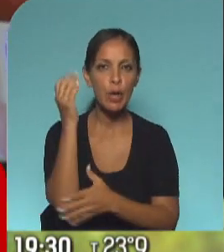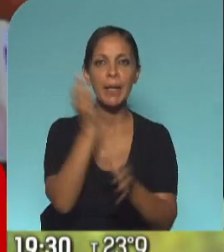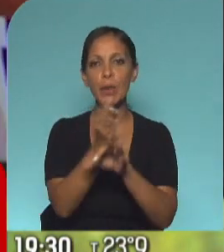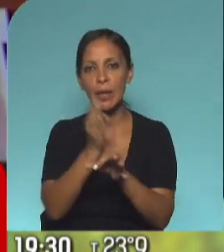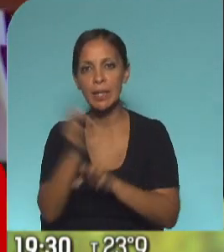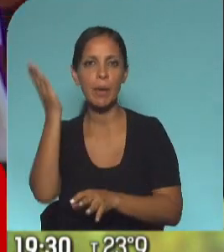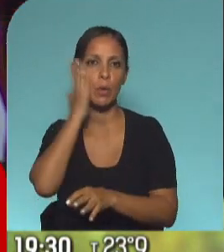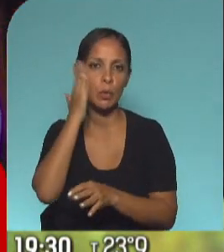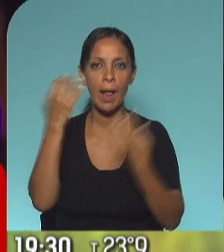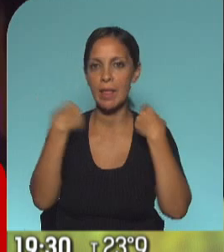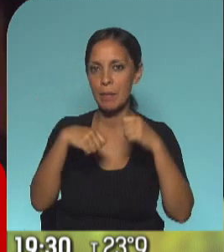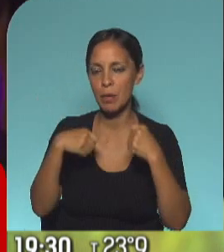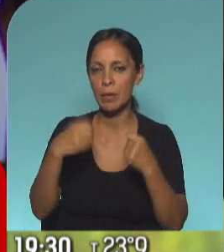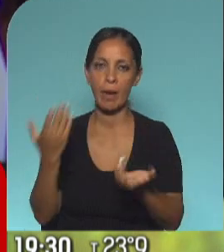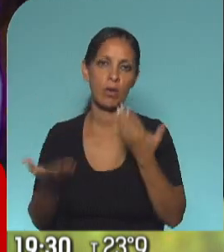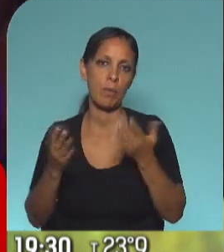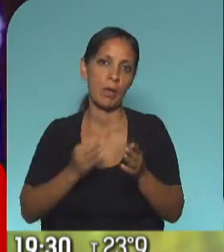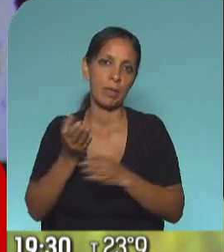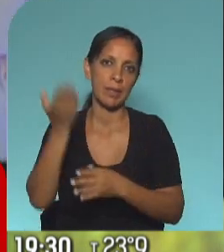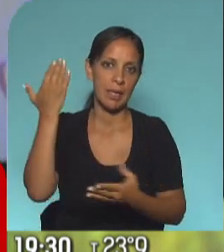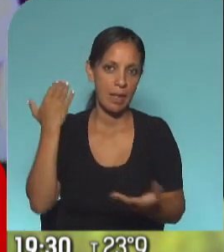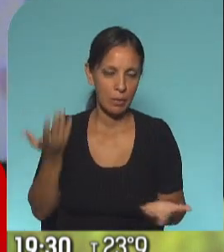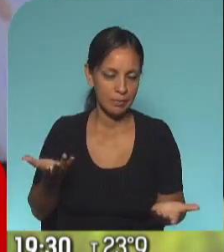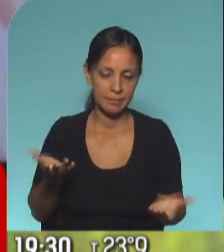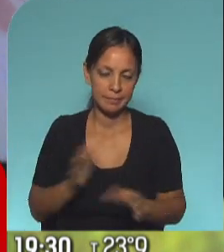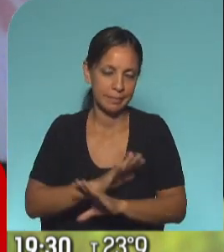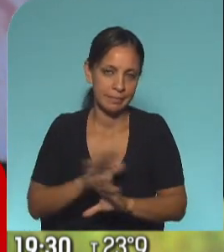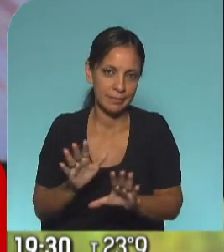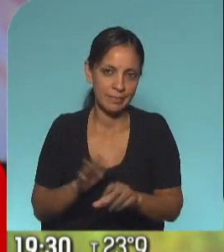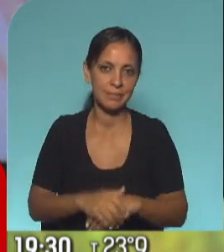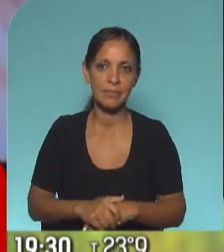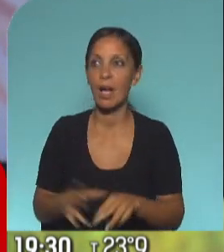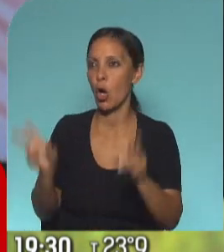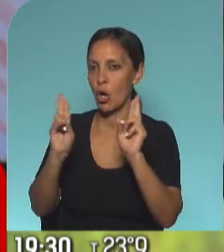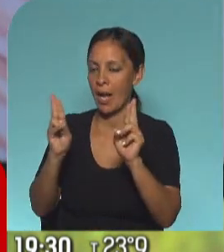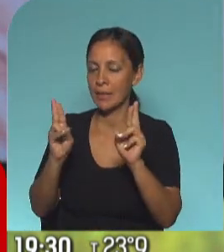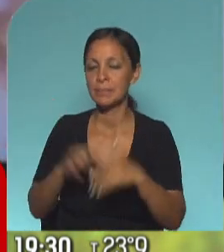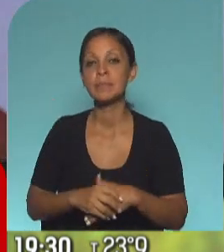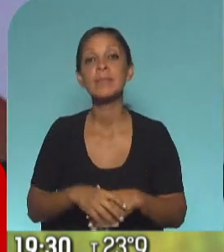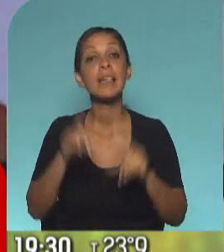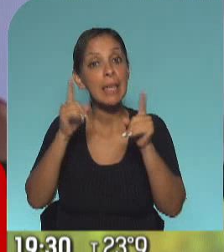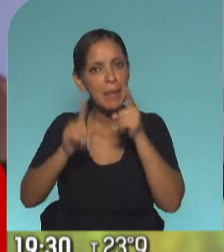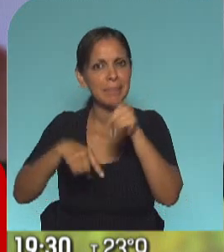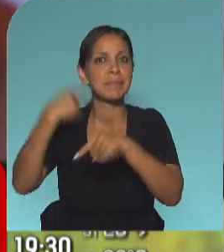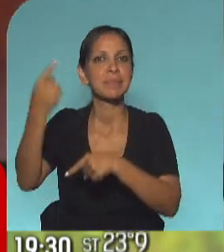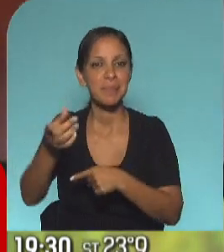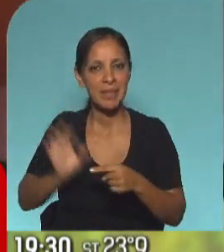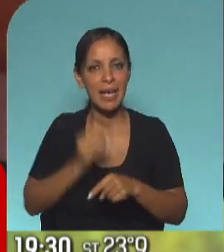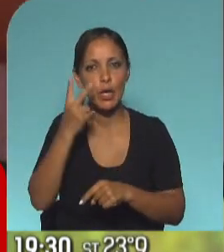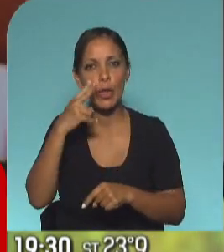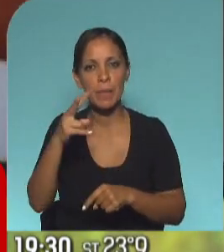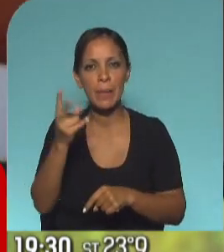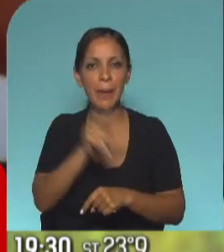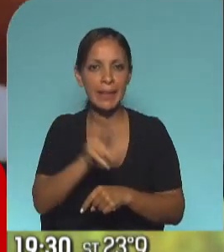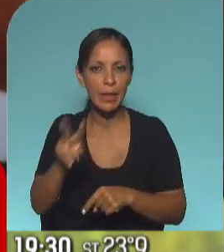incluso cultural, deportiva, que fue el anterior, ni hablar. Ojalá, ojalá. Y en 2022 incluso ya vamos a estar